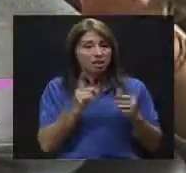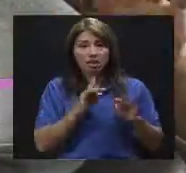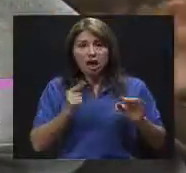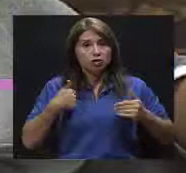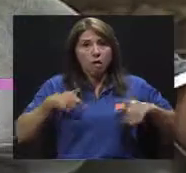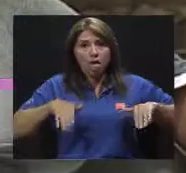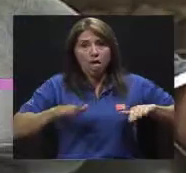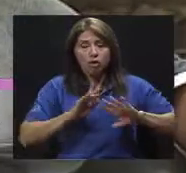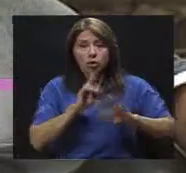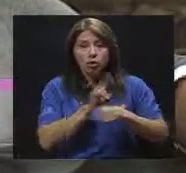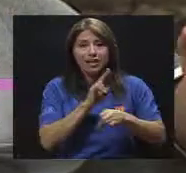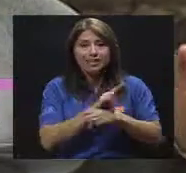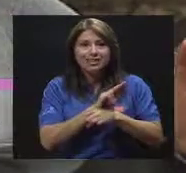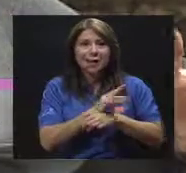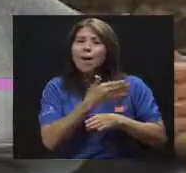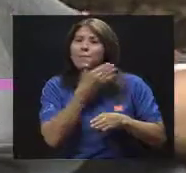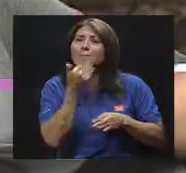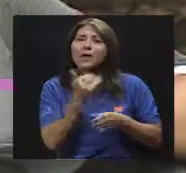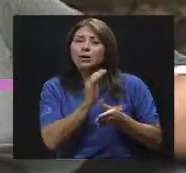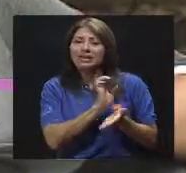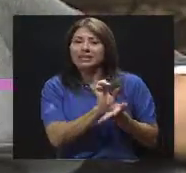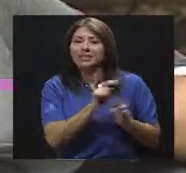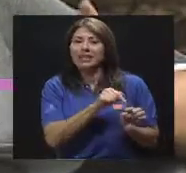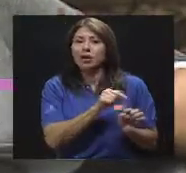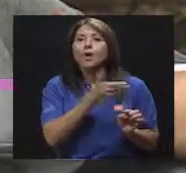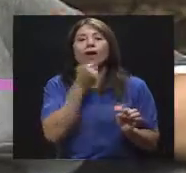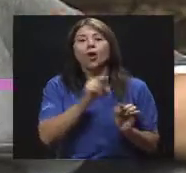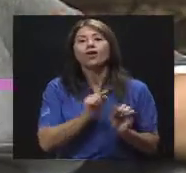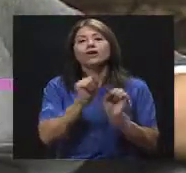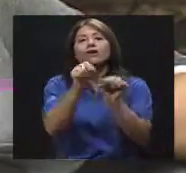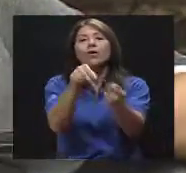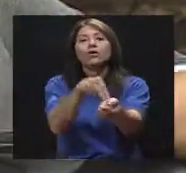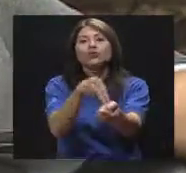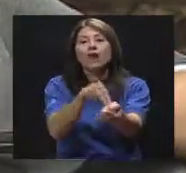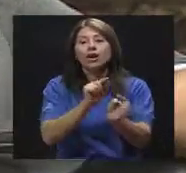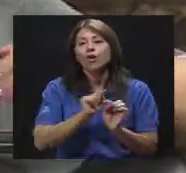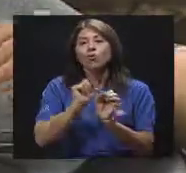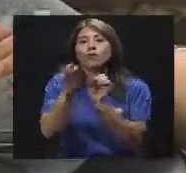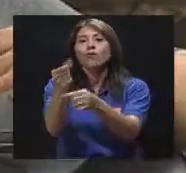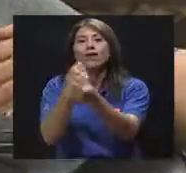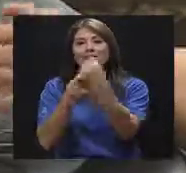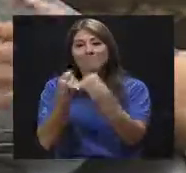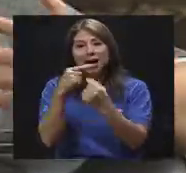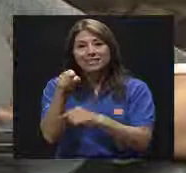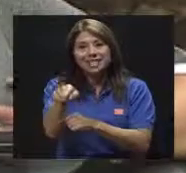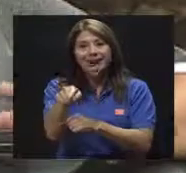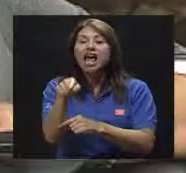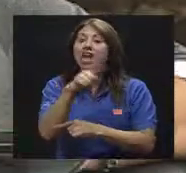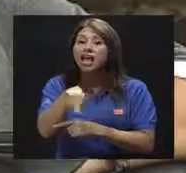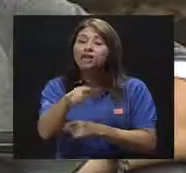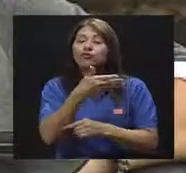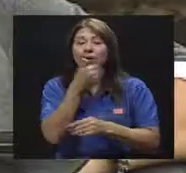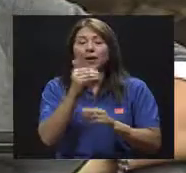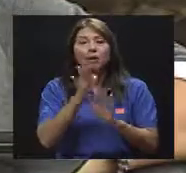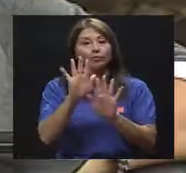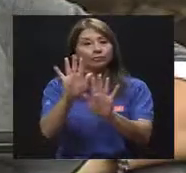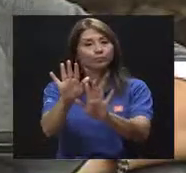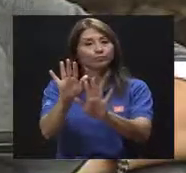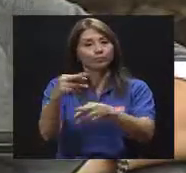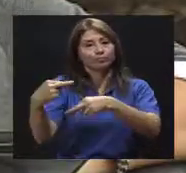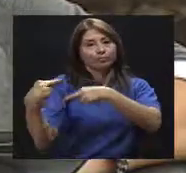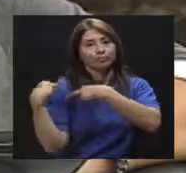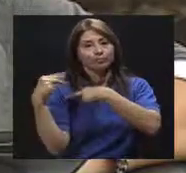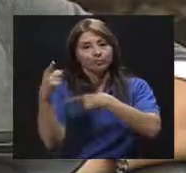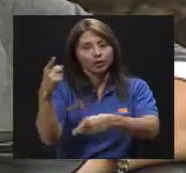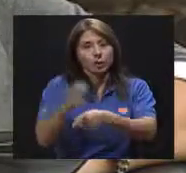evitar que sea automedicación en casa, mejor las llevamos al hospital o a la farmacia más cercana que haya, y ellos tienen todo un procedimiento para poder deshacerse de esos